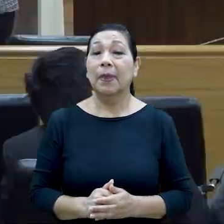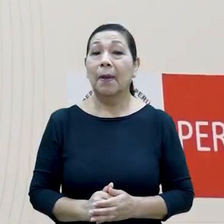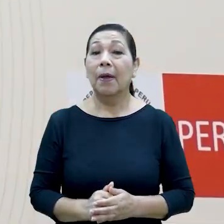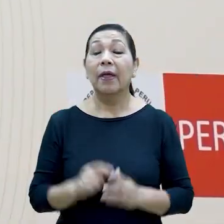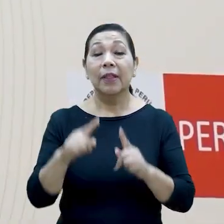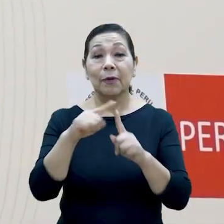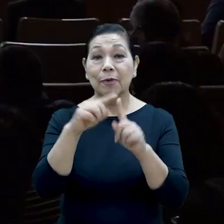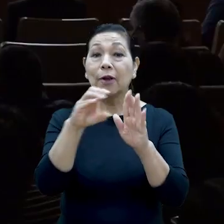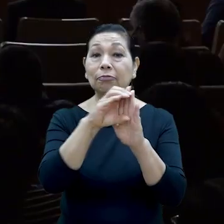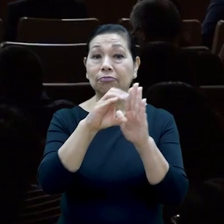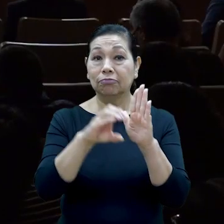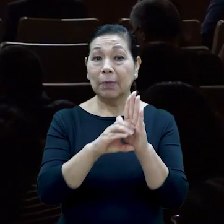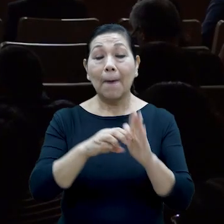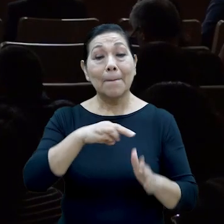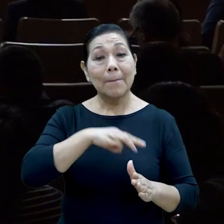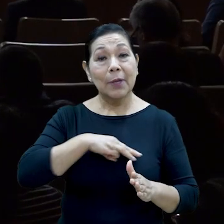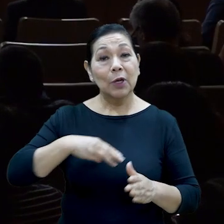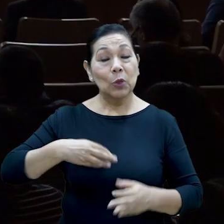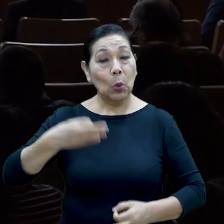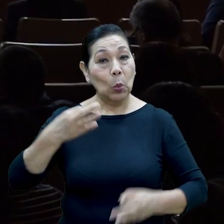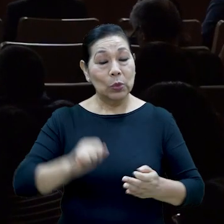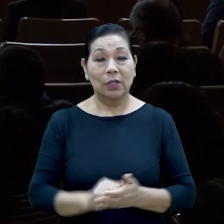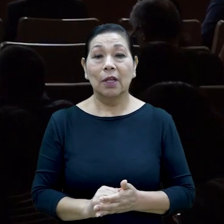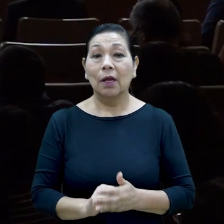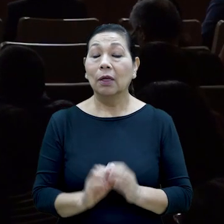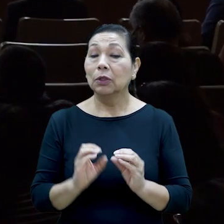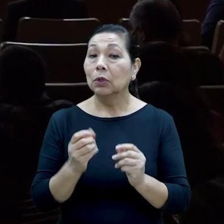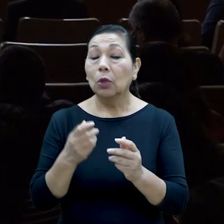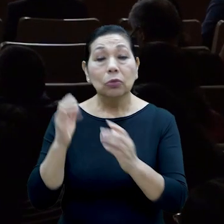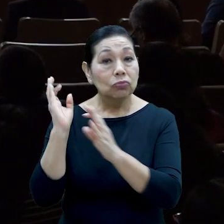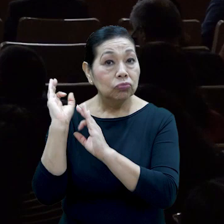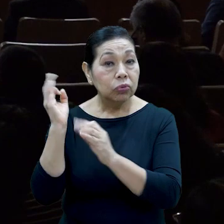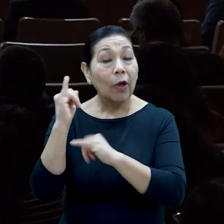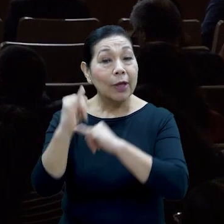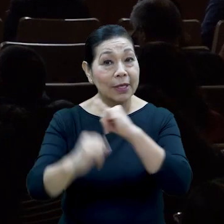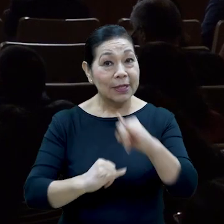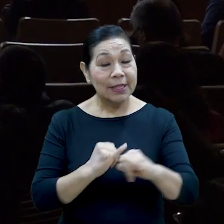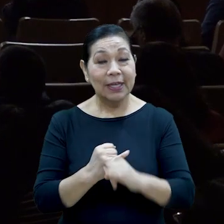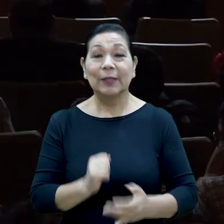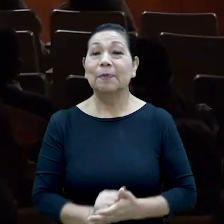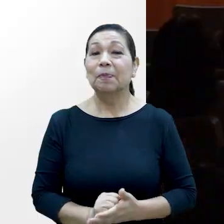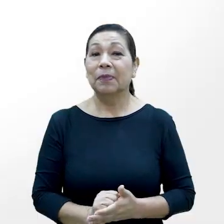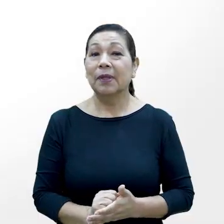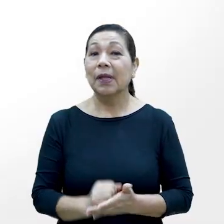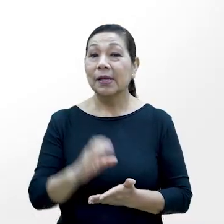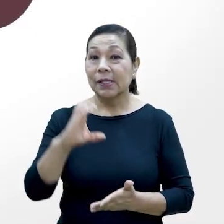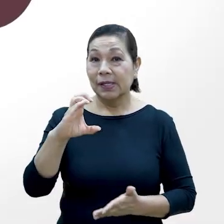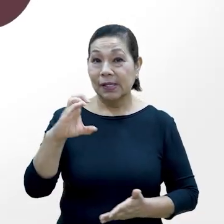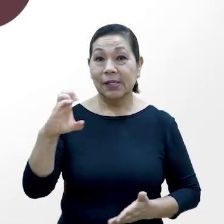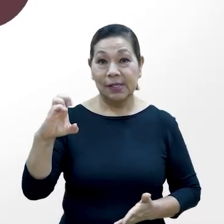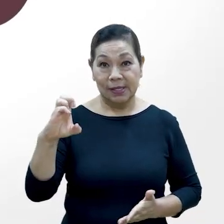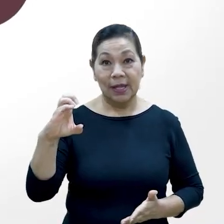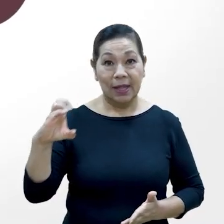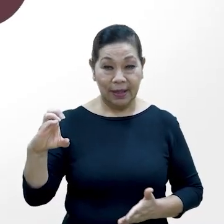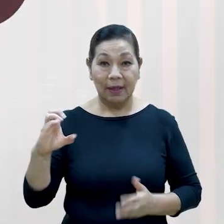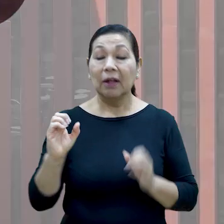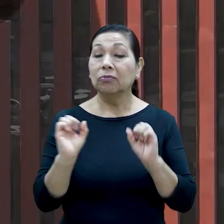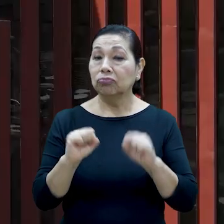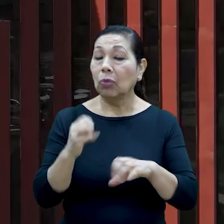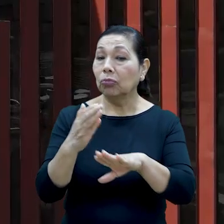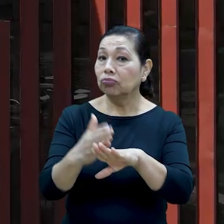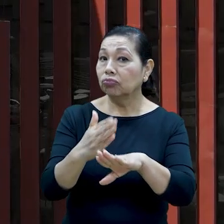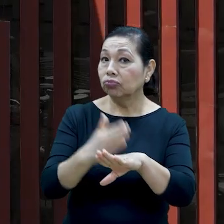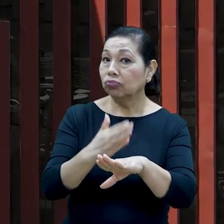públicas. Tribunal Constitucional y Ministerio de Justicia realizan seminario internacional. Centro de Estudios